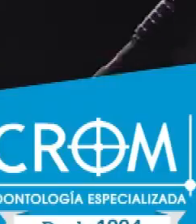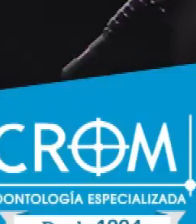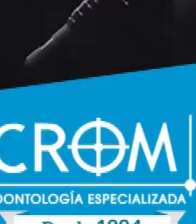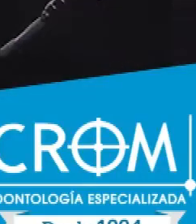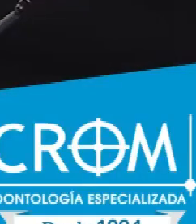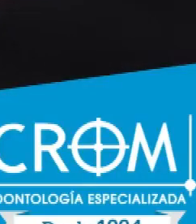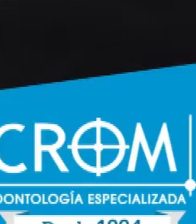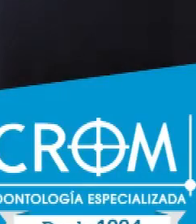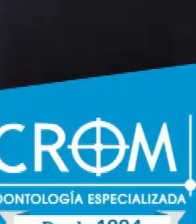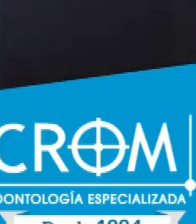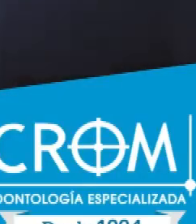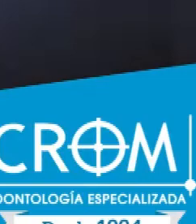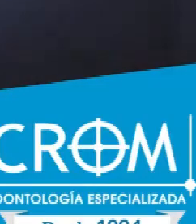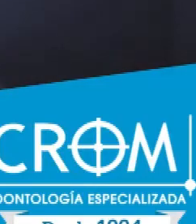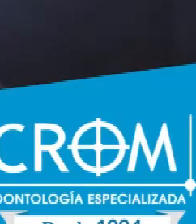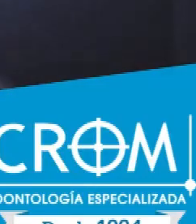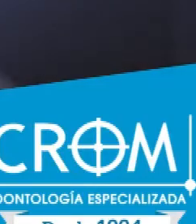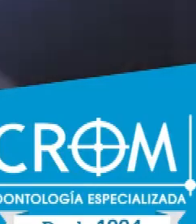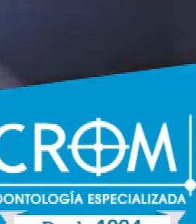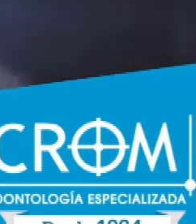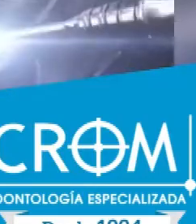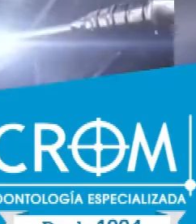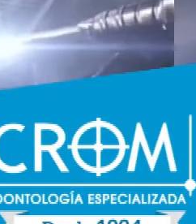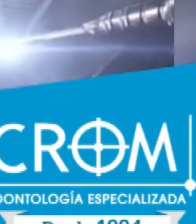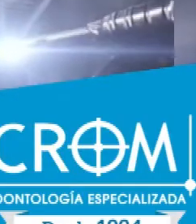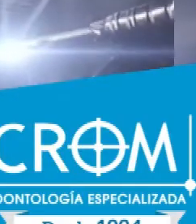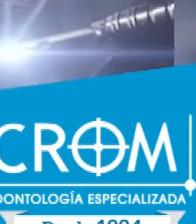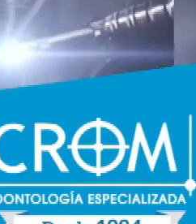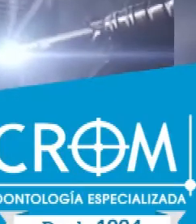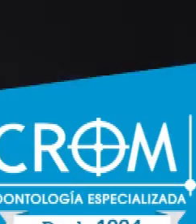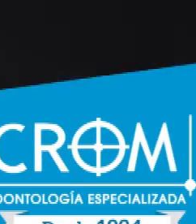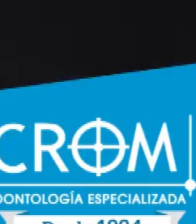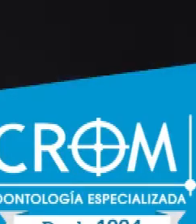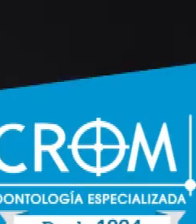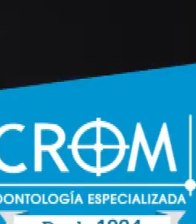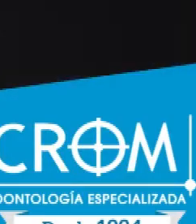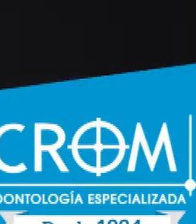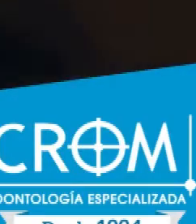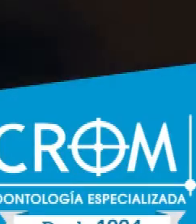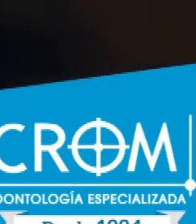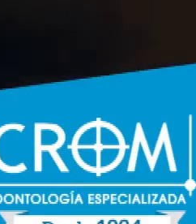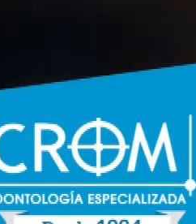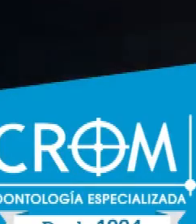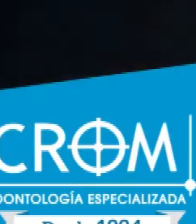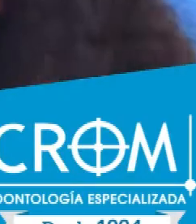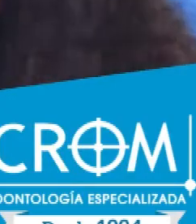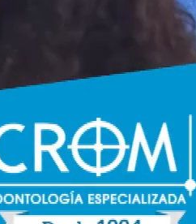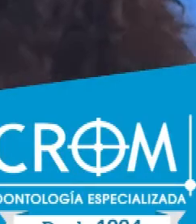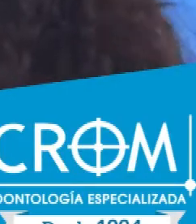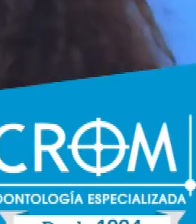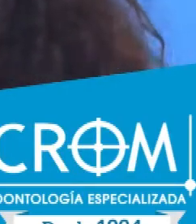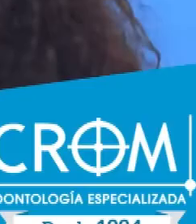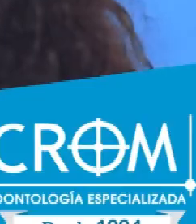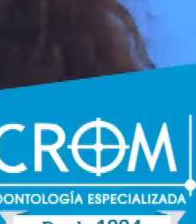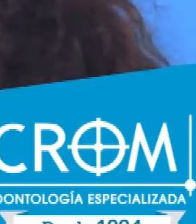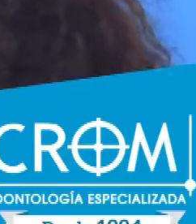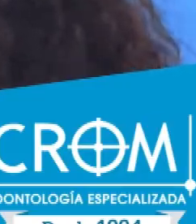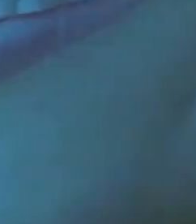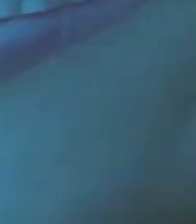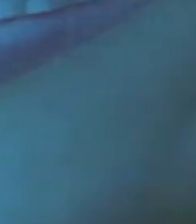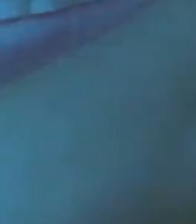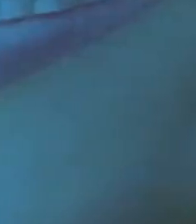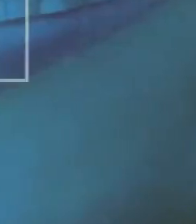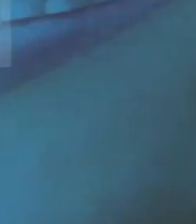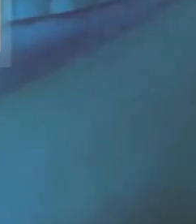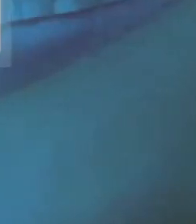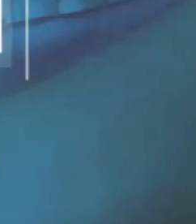Invisalign, ortodoncia invisible, resultados muy visibles, únicos certificados en Santander. Luce tu sonrisa, no tus brackets. Chrome,